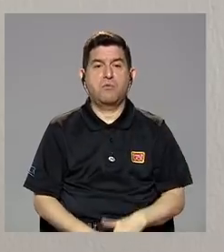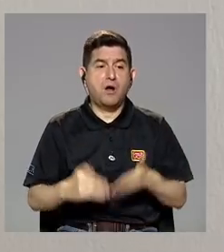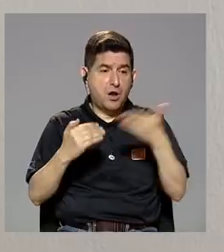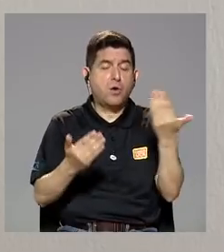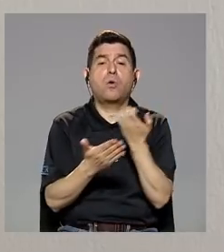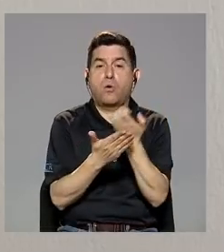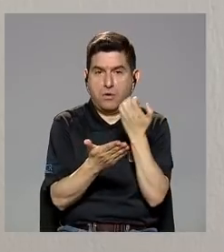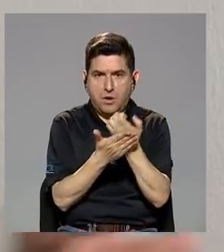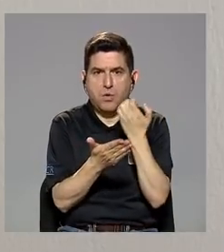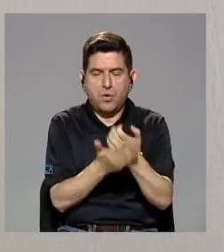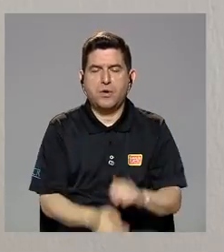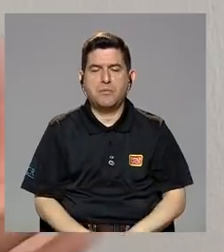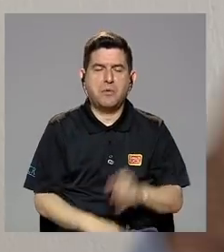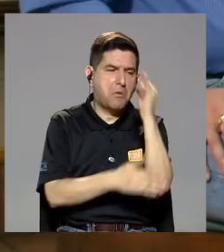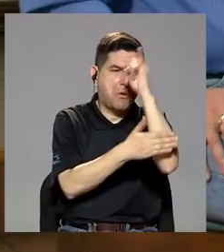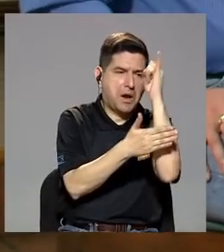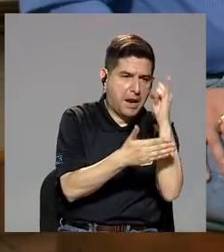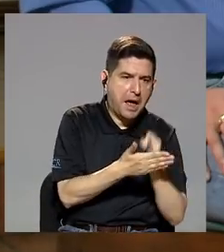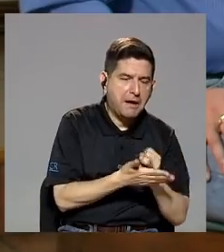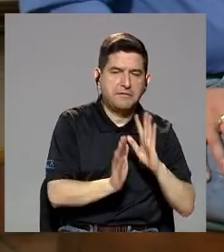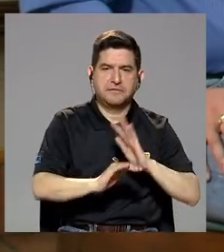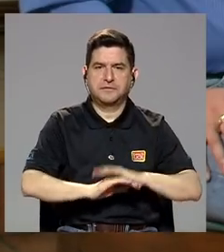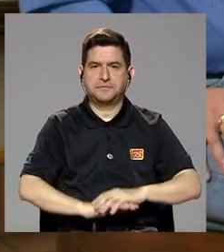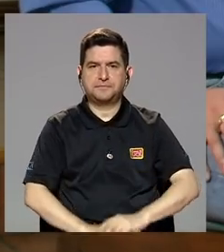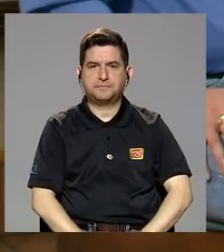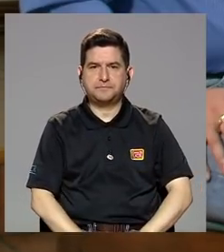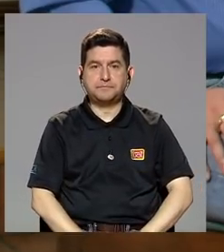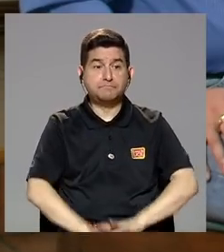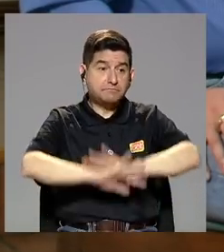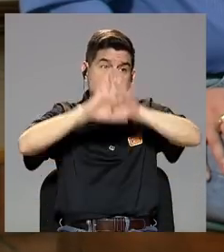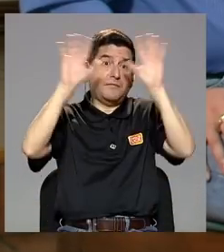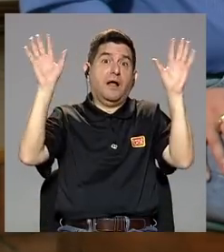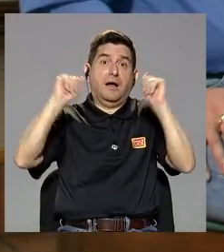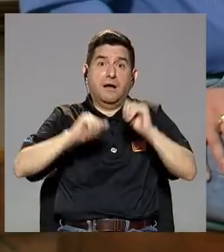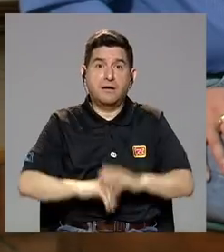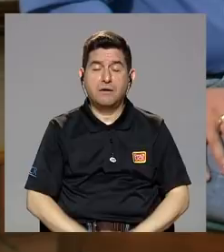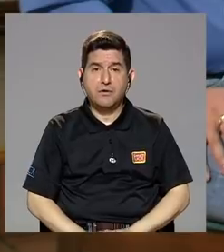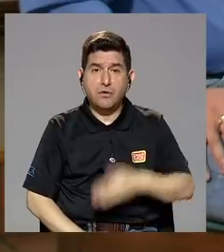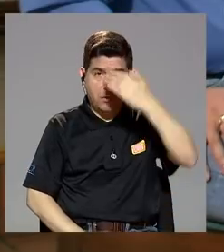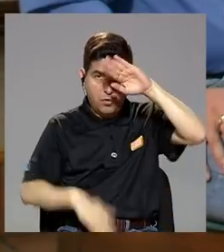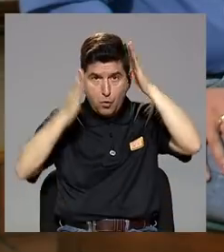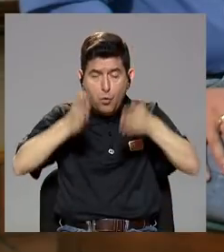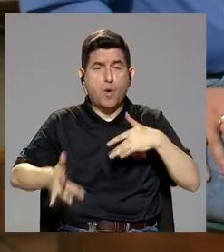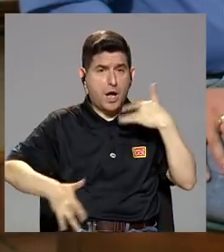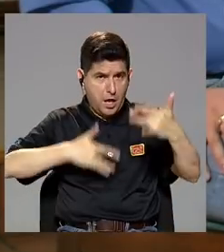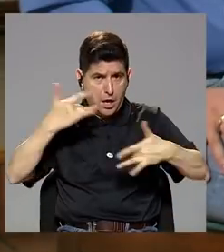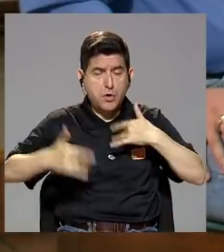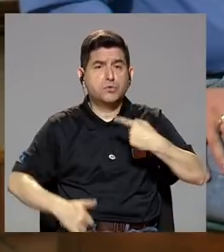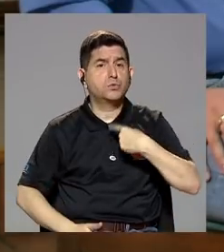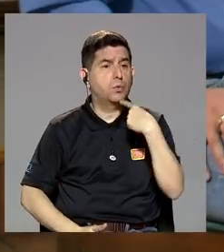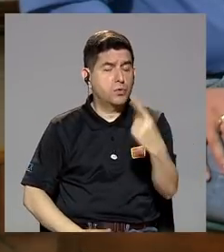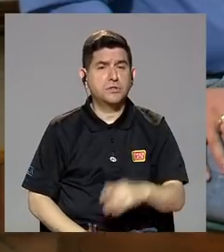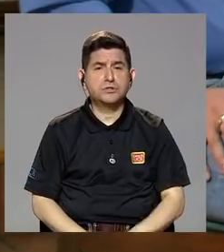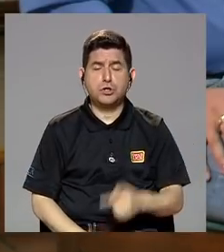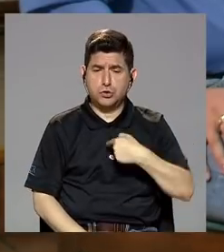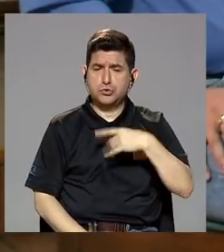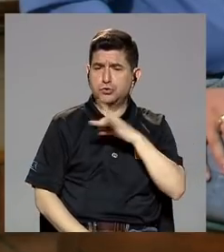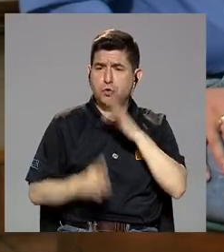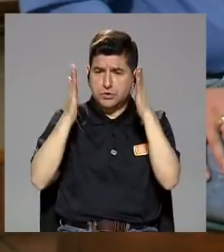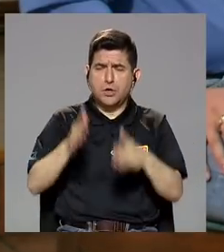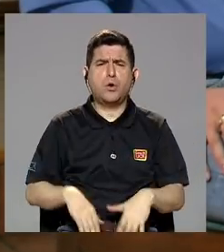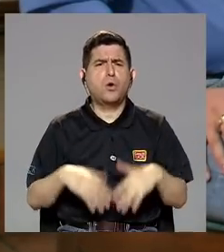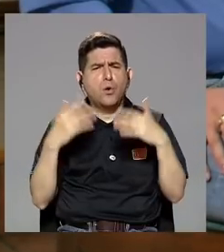algunas cosas económicas artísticas y claro es decir los cubanos eran muy sensibles cuando uno decide chile el